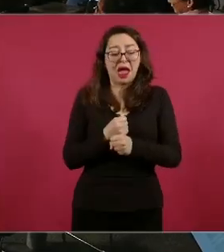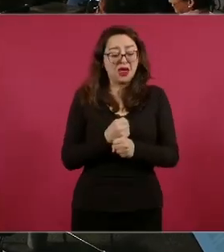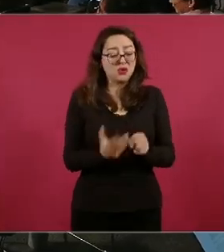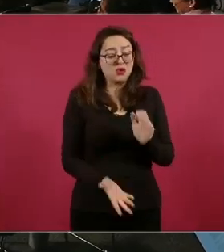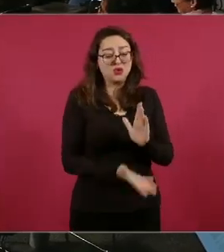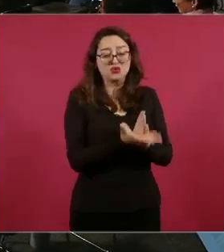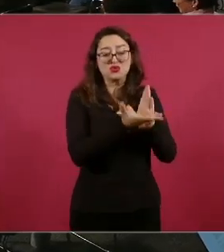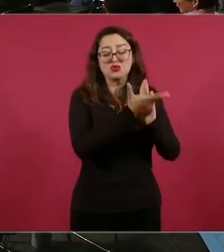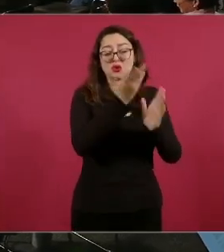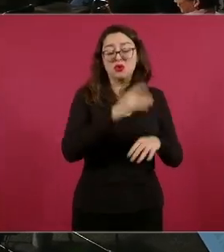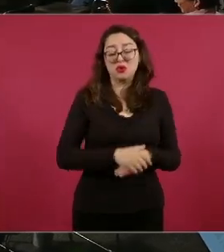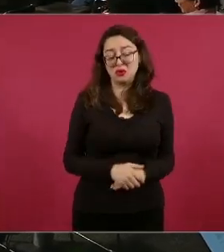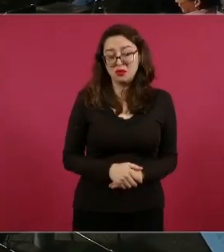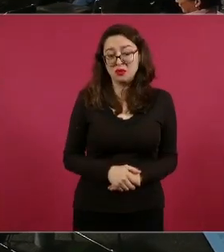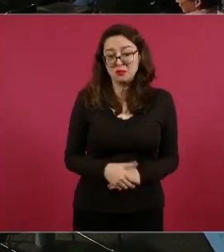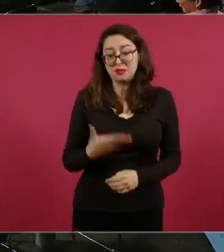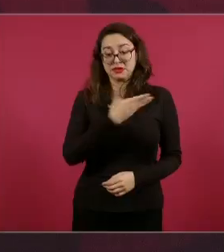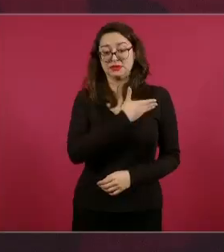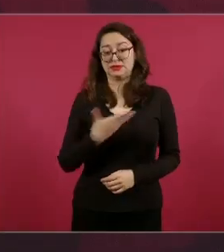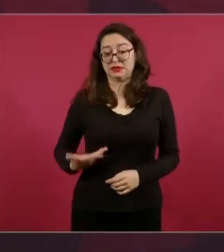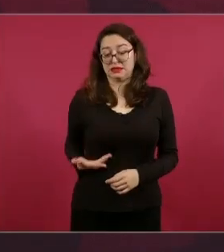con Fox.